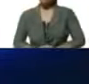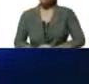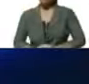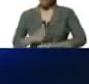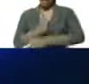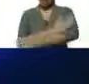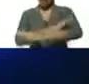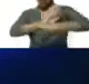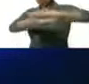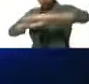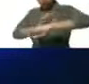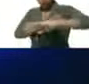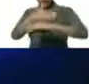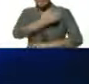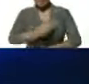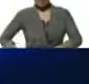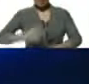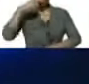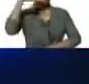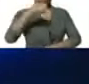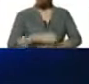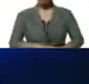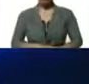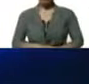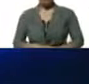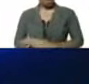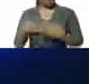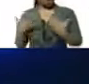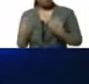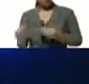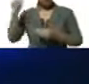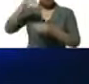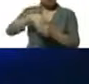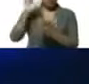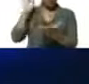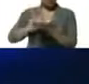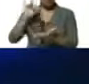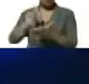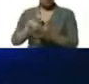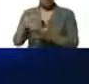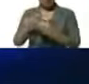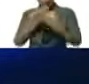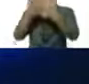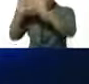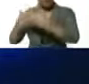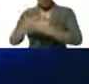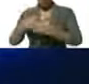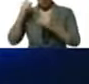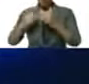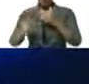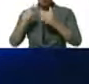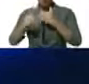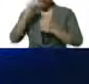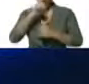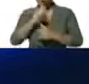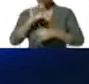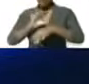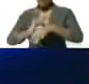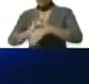llamado que hizo el presidente Nicolás Maduro a que se incorporaran los estudiantes del penúltimo y último año de